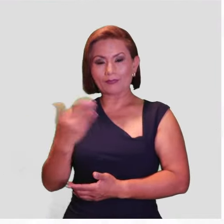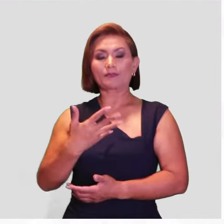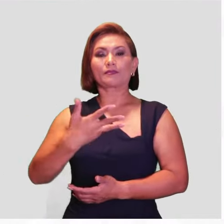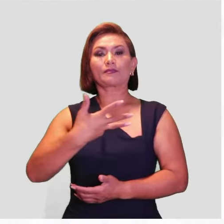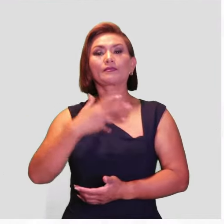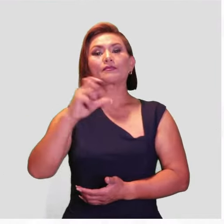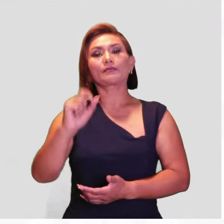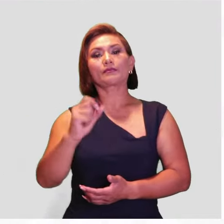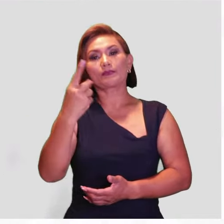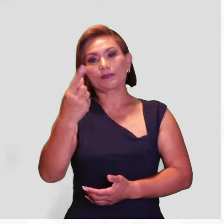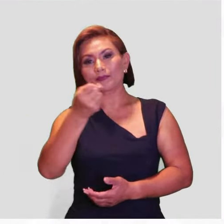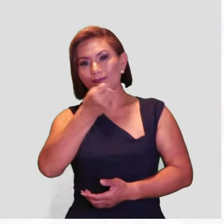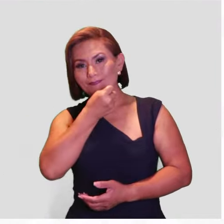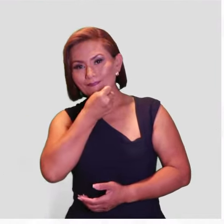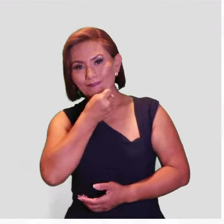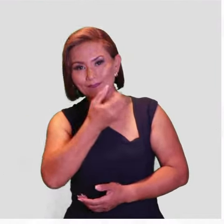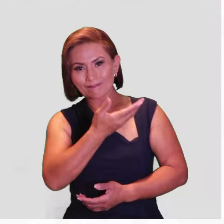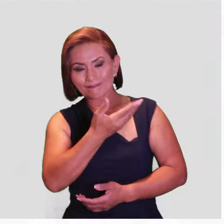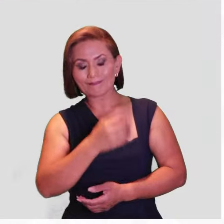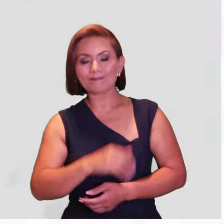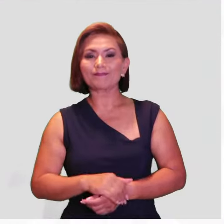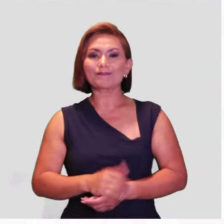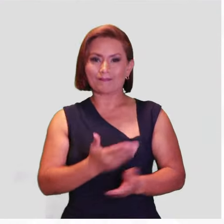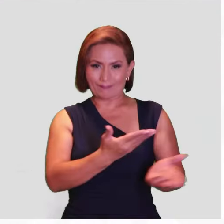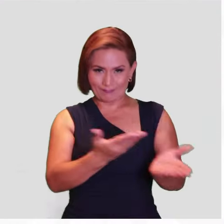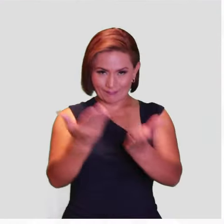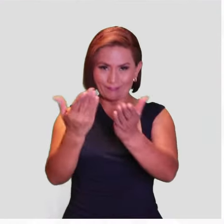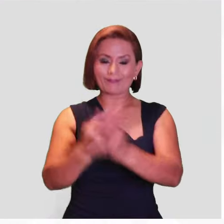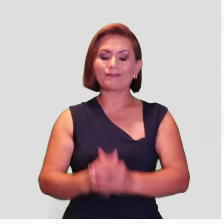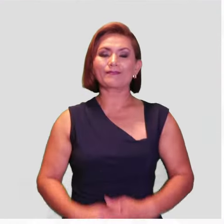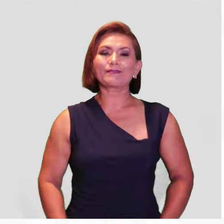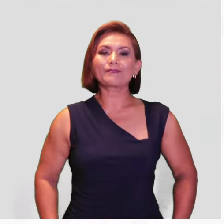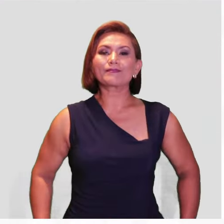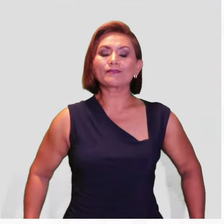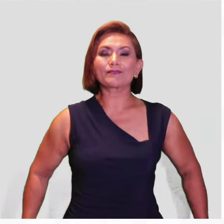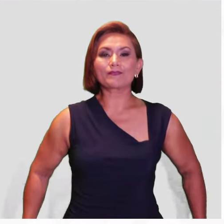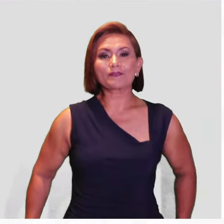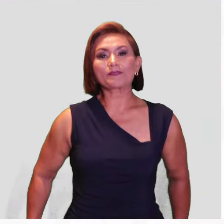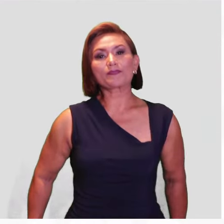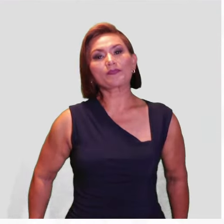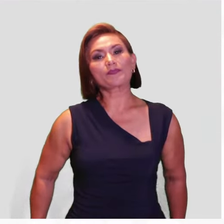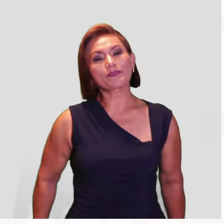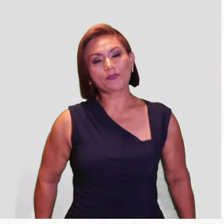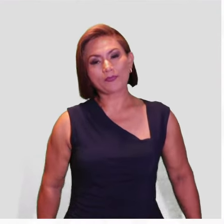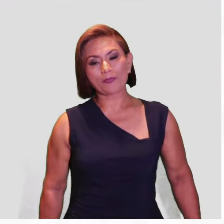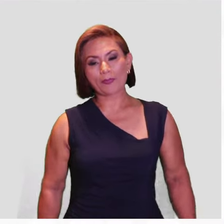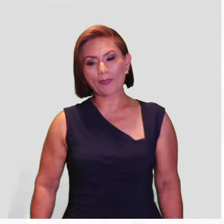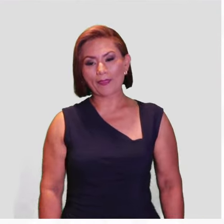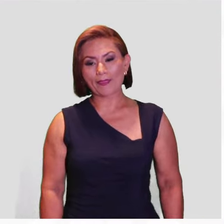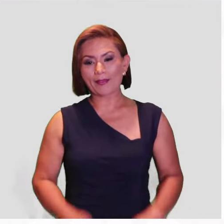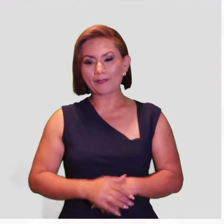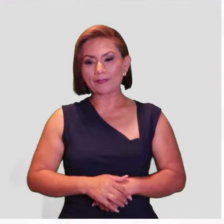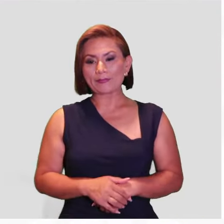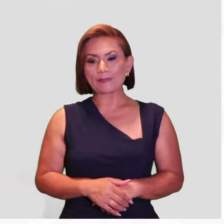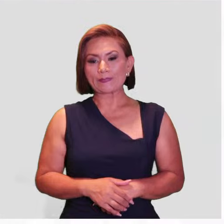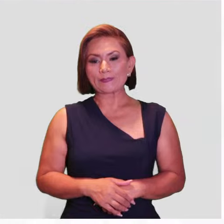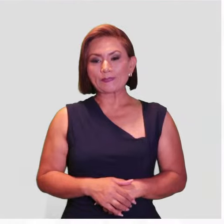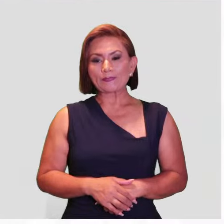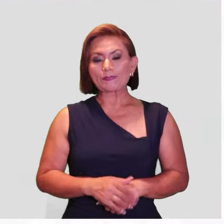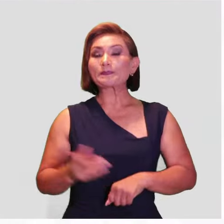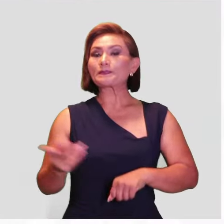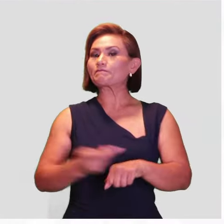restan 21 segundos de su bolsa de tiempo. La escuchamos, candidata. El grave problema que se tiene con el